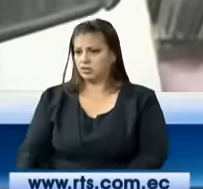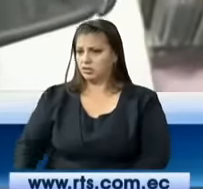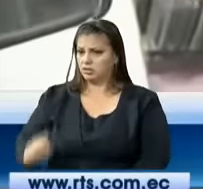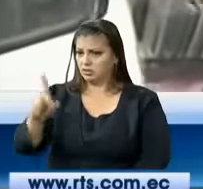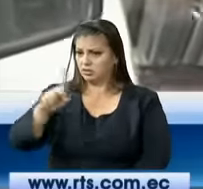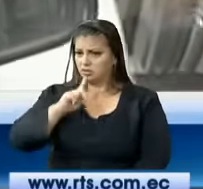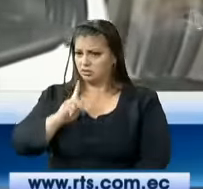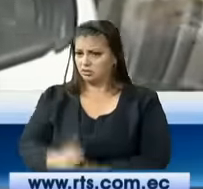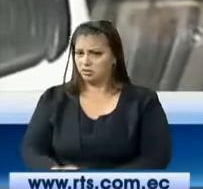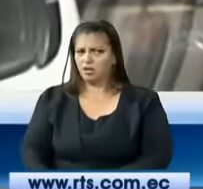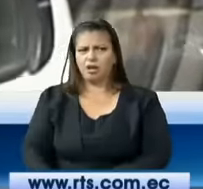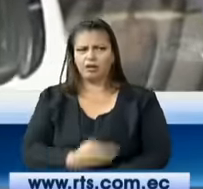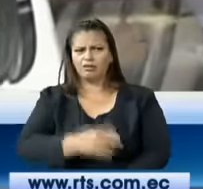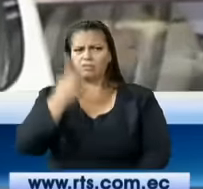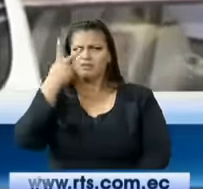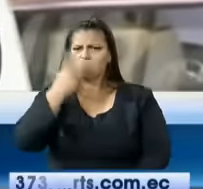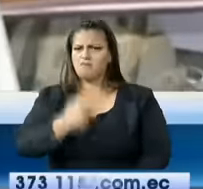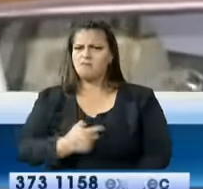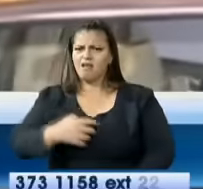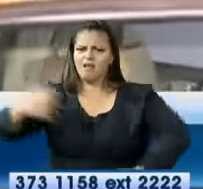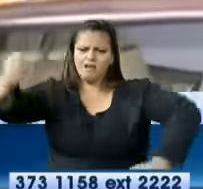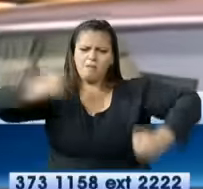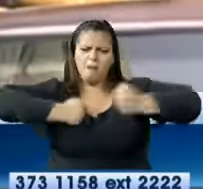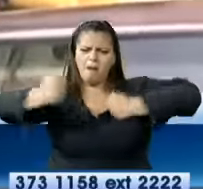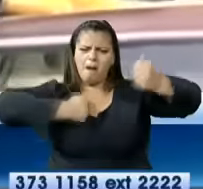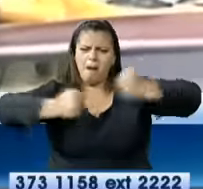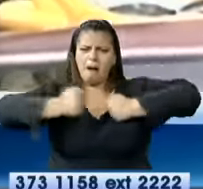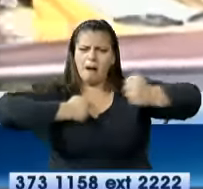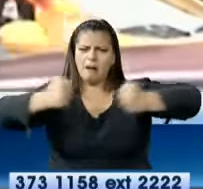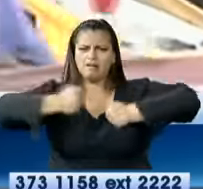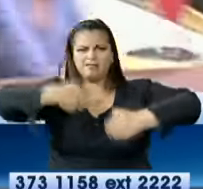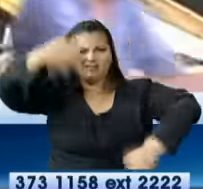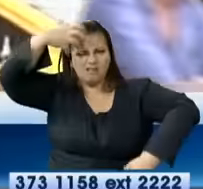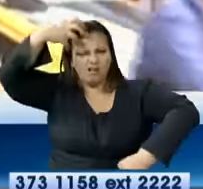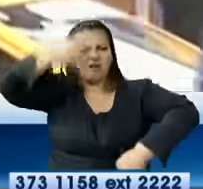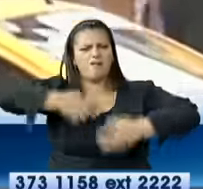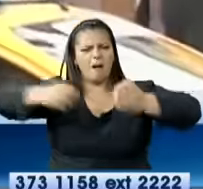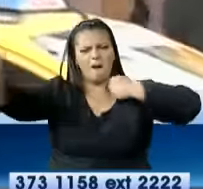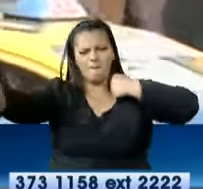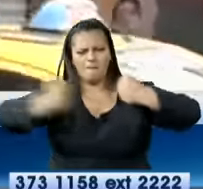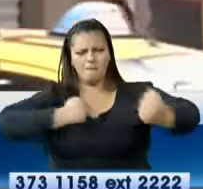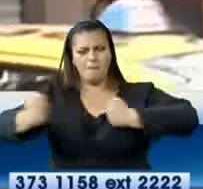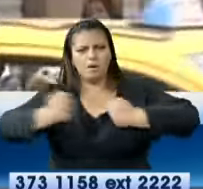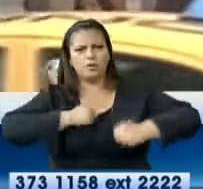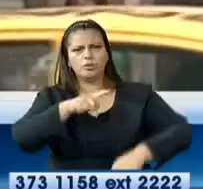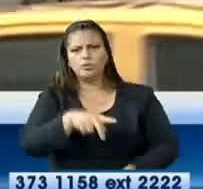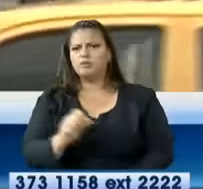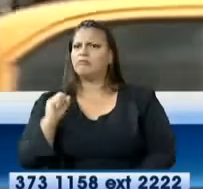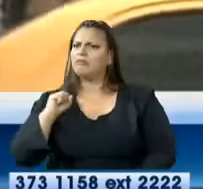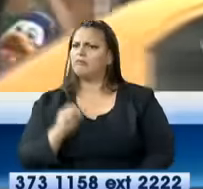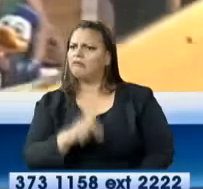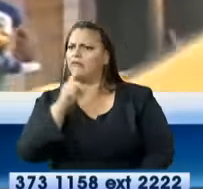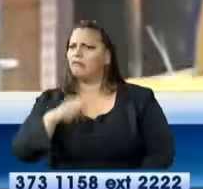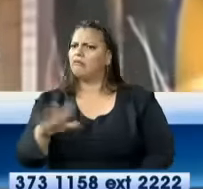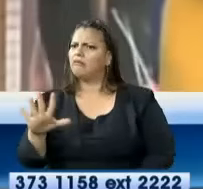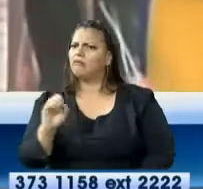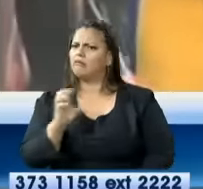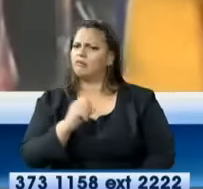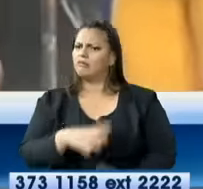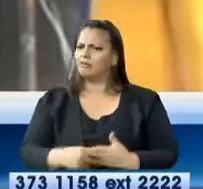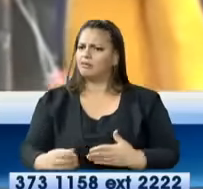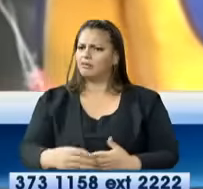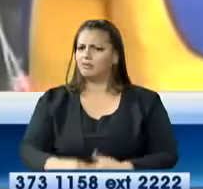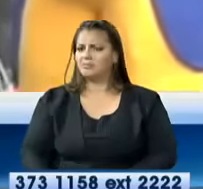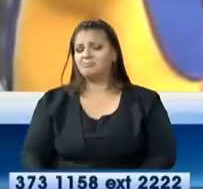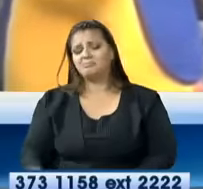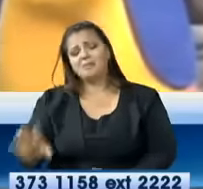veíamos un gorila que vale $500. Claro, es ahí en la esquina en Gómez Rendón. Y pensar que hay mucha gente que paga. Claro, es que la gente